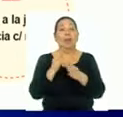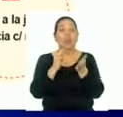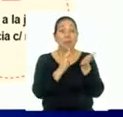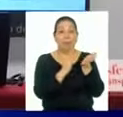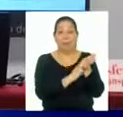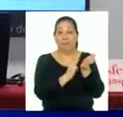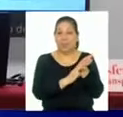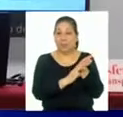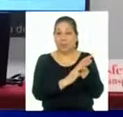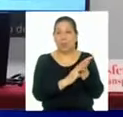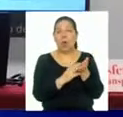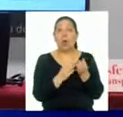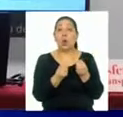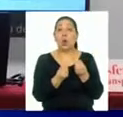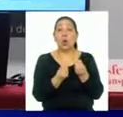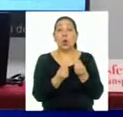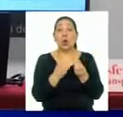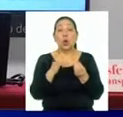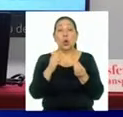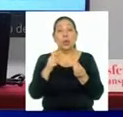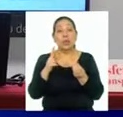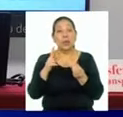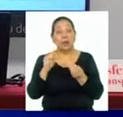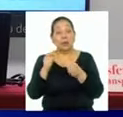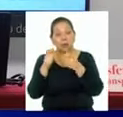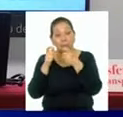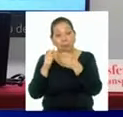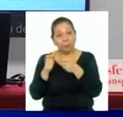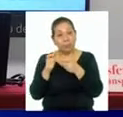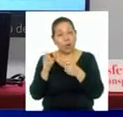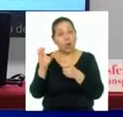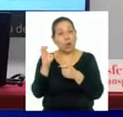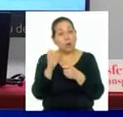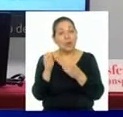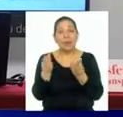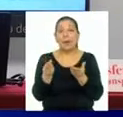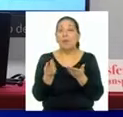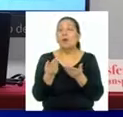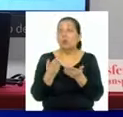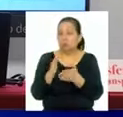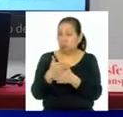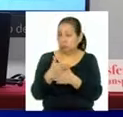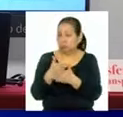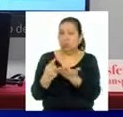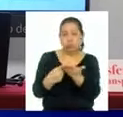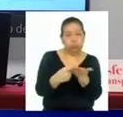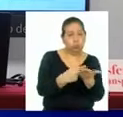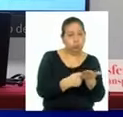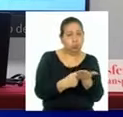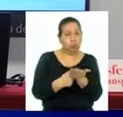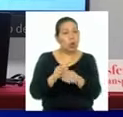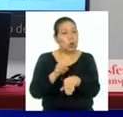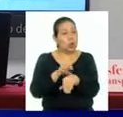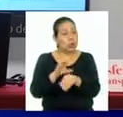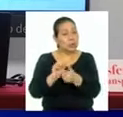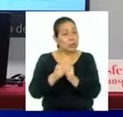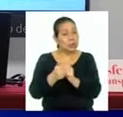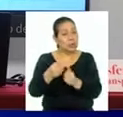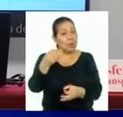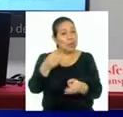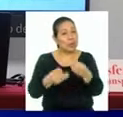Defensoría del Pueblo y la Contraloría General de la República. Sus titulares han participado en este Consejo para la Reforma